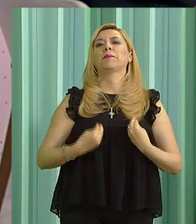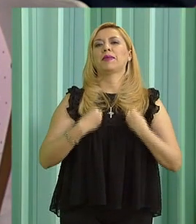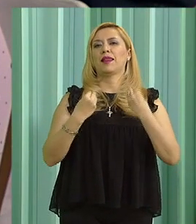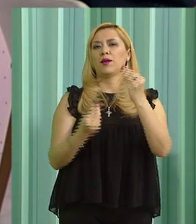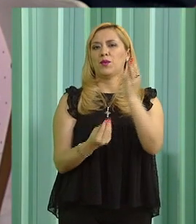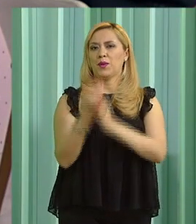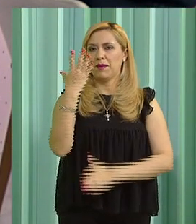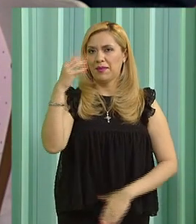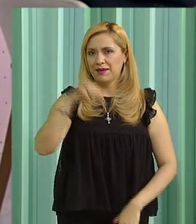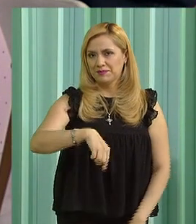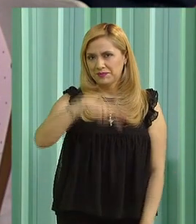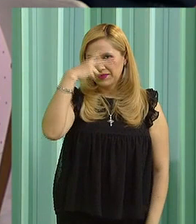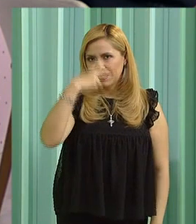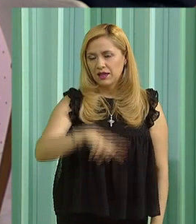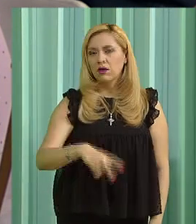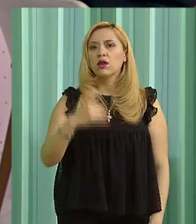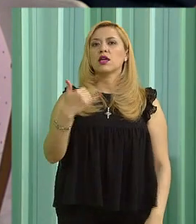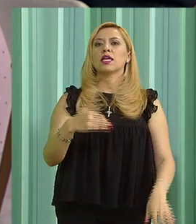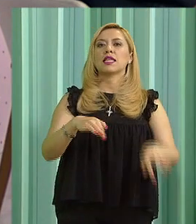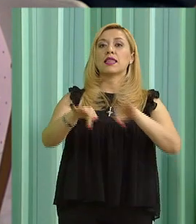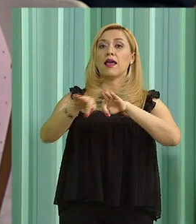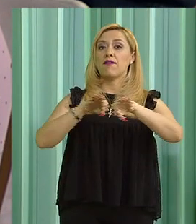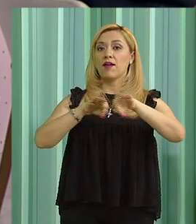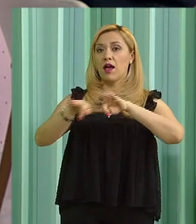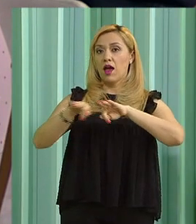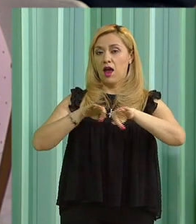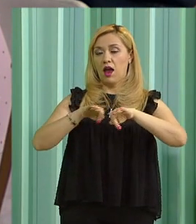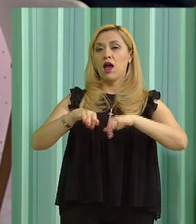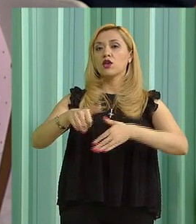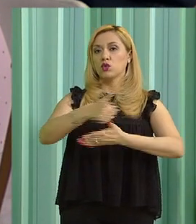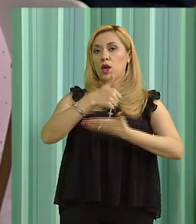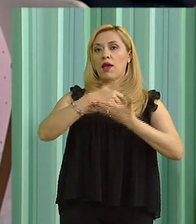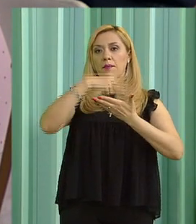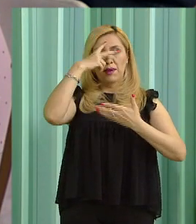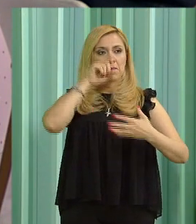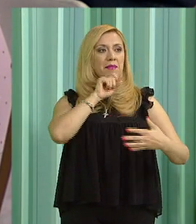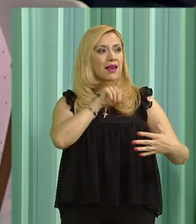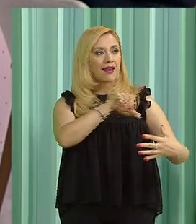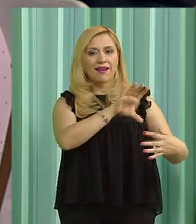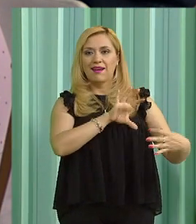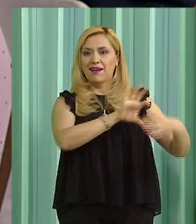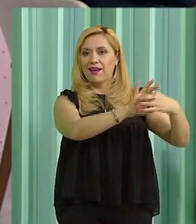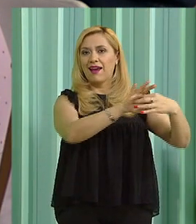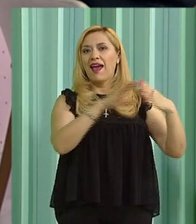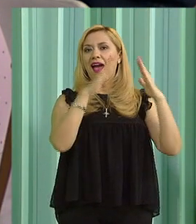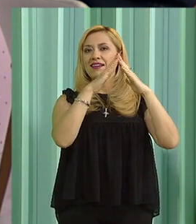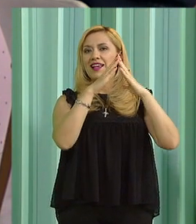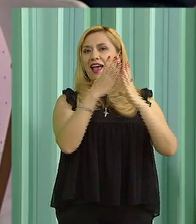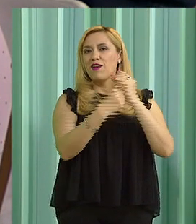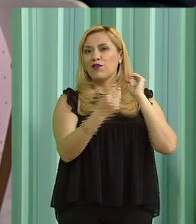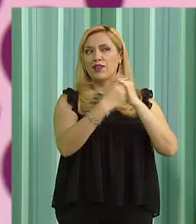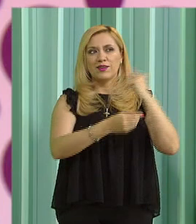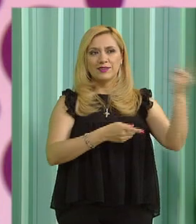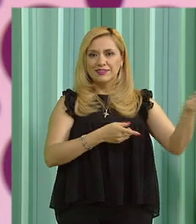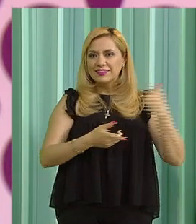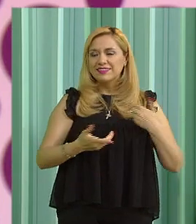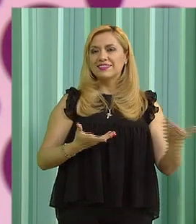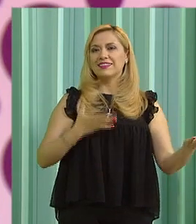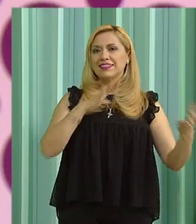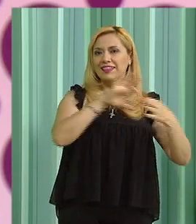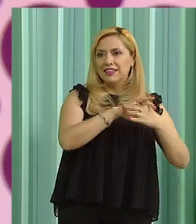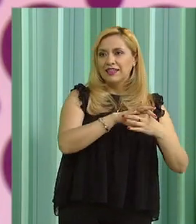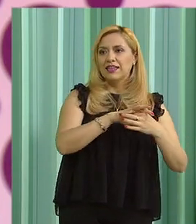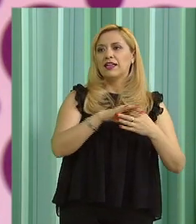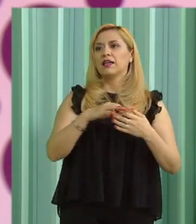Y sí, trabajamos en colaboración en la Ciudad de México con PCR. Entonces, generalmente todas las personas que llaman a la línea de apoyo, o una